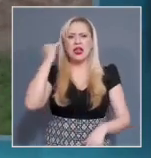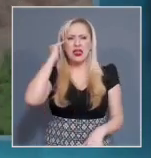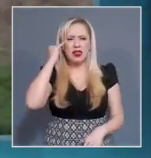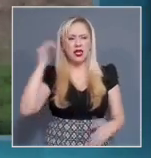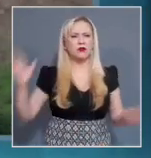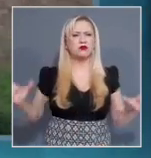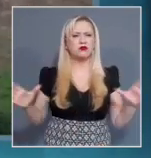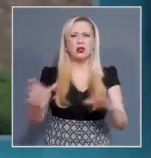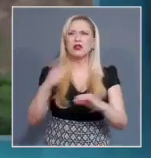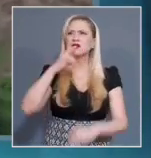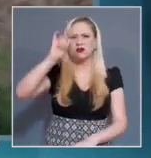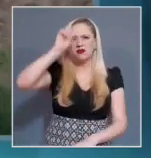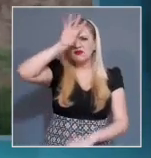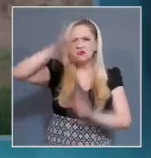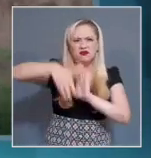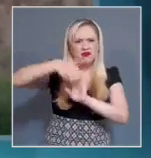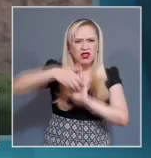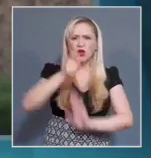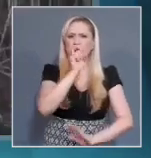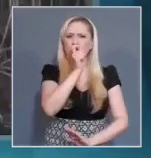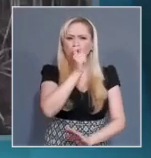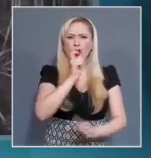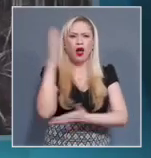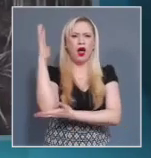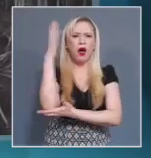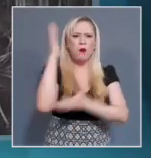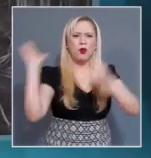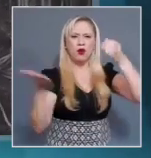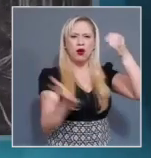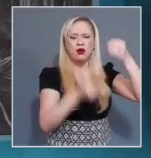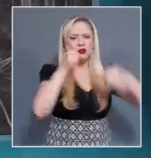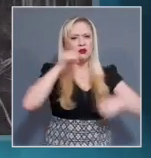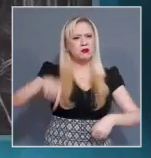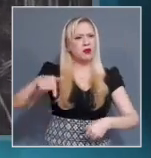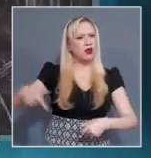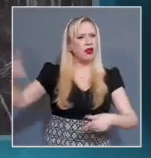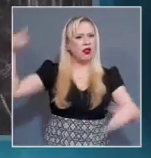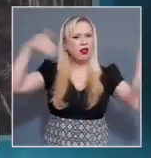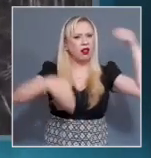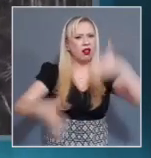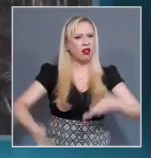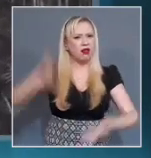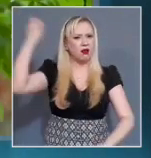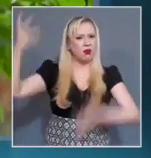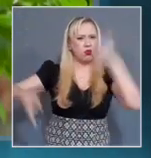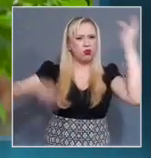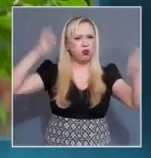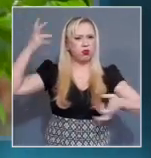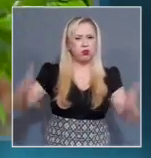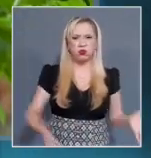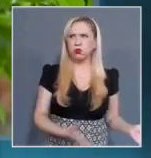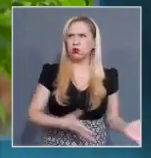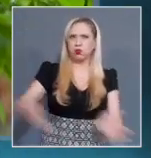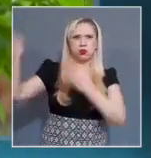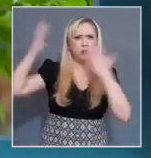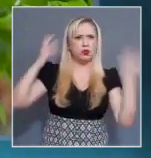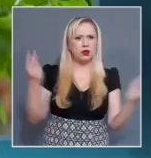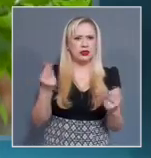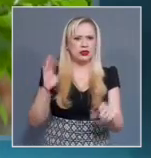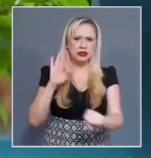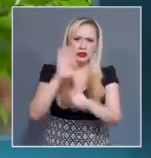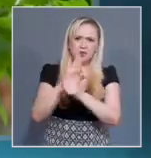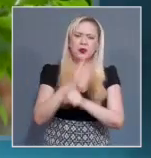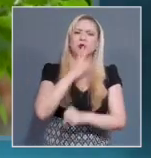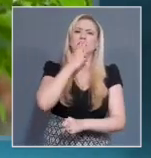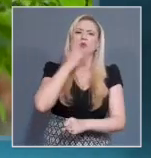tala ilegal como principales amenazas para la Amazonia. Se habló de acordar un sistema económico compatible con la protección de la biodiversidad y la